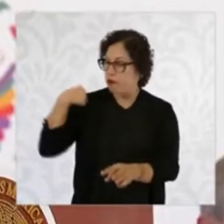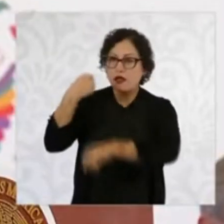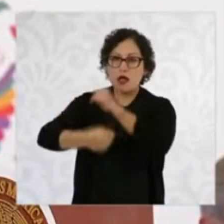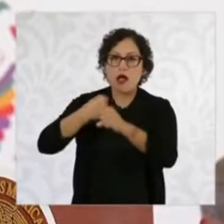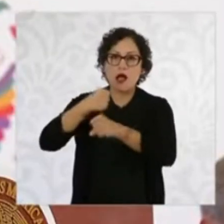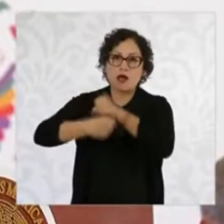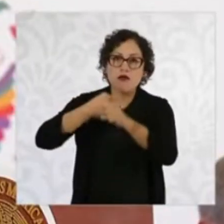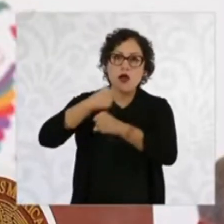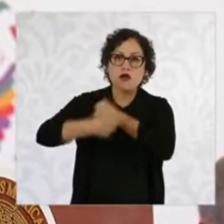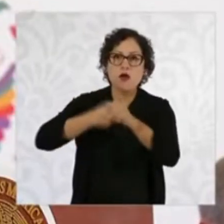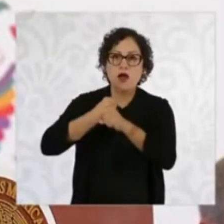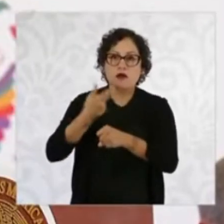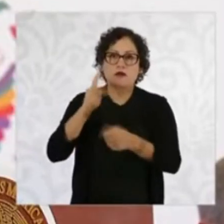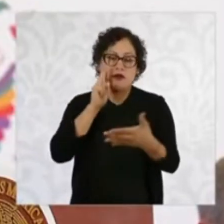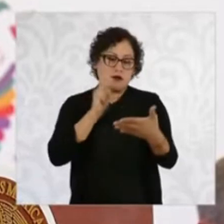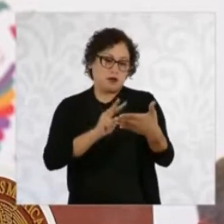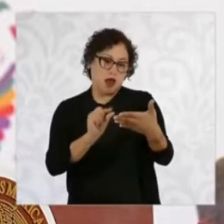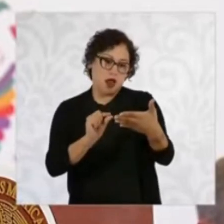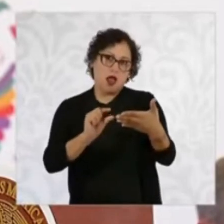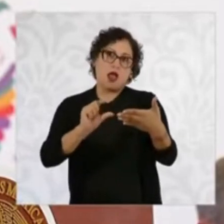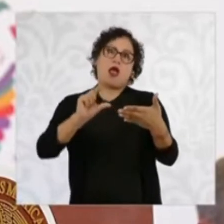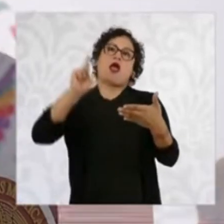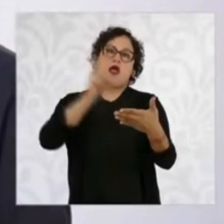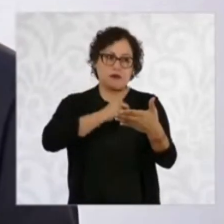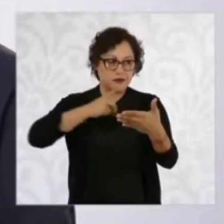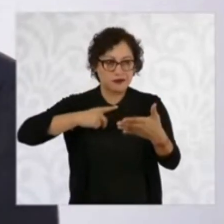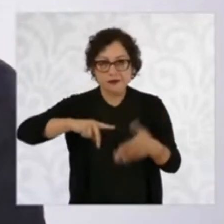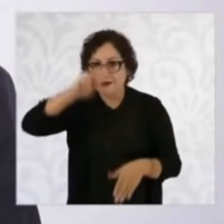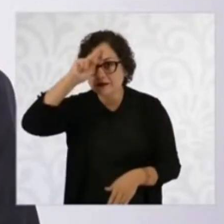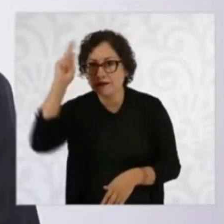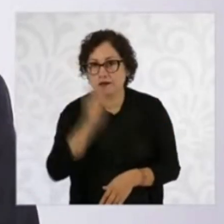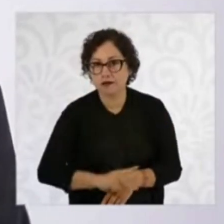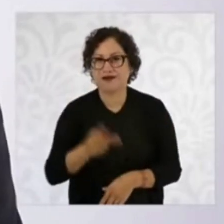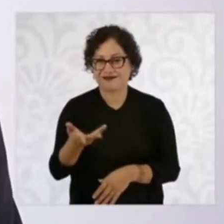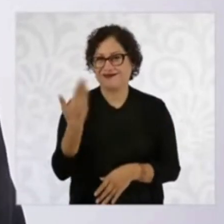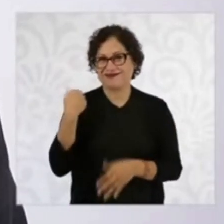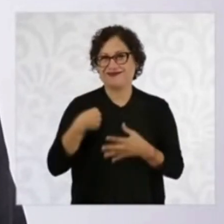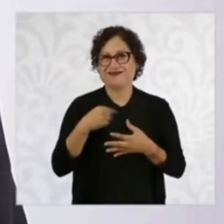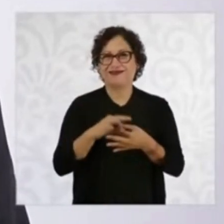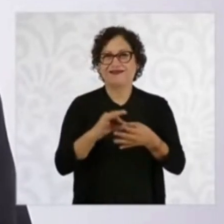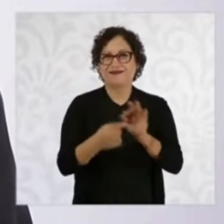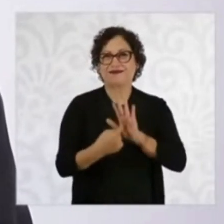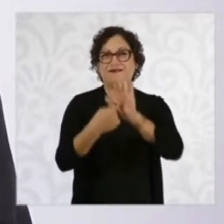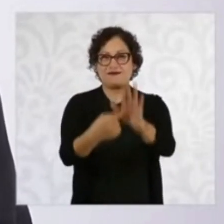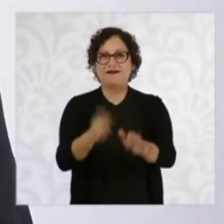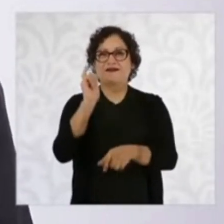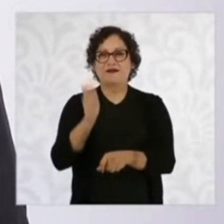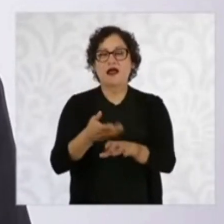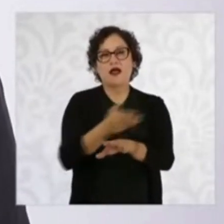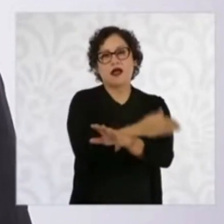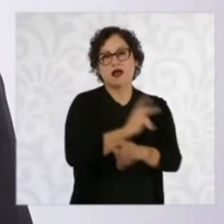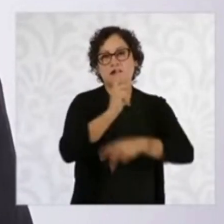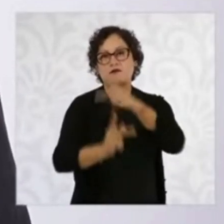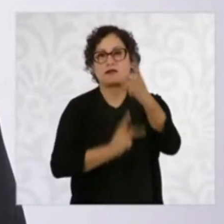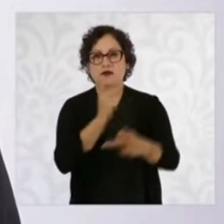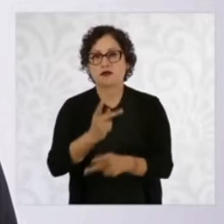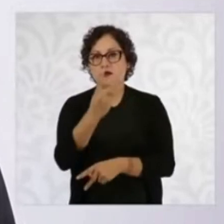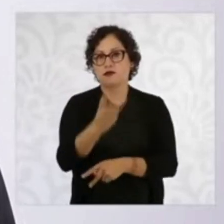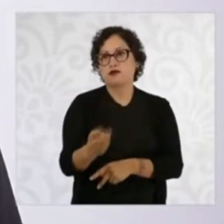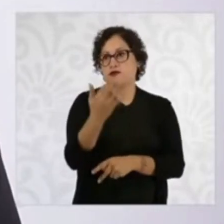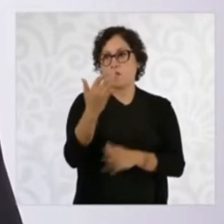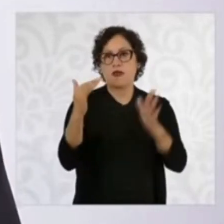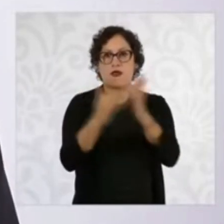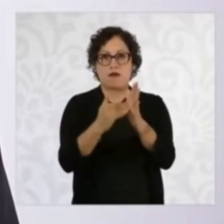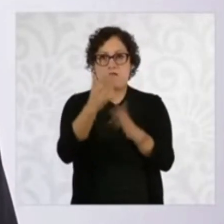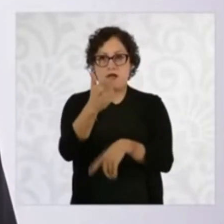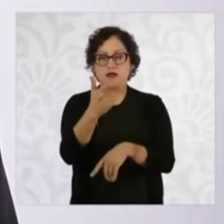solo no baja, sino que esto sube, y eso se veía en el ejemplo. Un crédito de menos de 250,000 pesos termina siendo